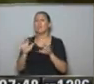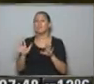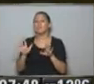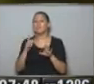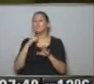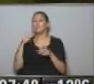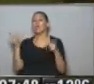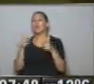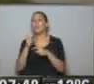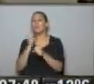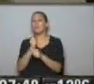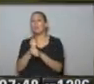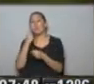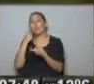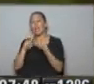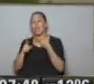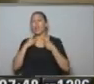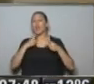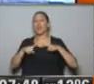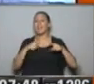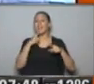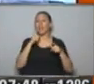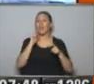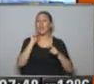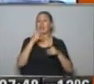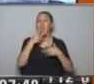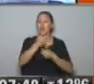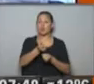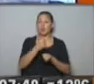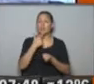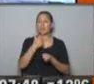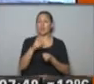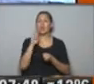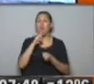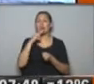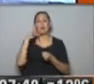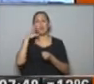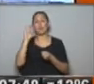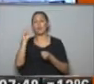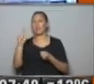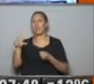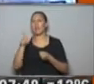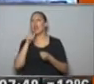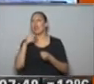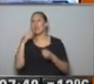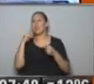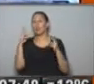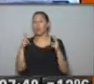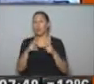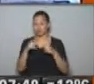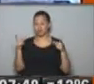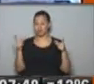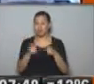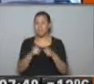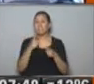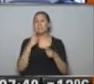reunión de trabajo para la ciudad recibida para los damnificados dijo maría eugenia vidal luego del encuentro en declaraciones radiales lo